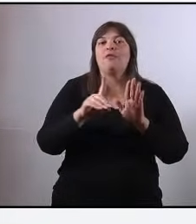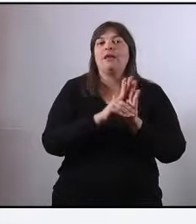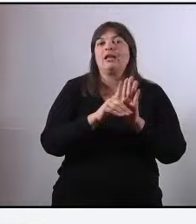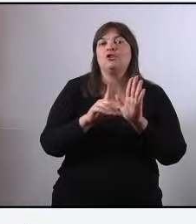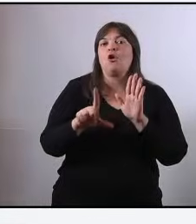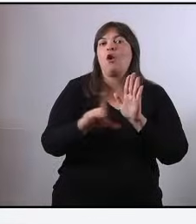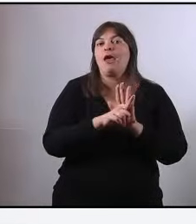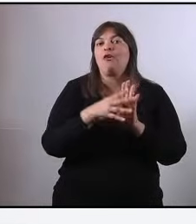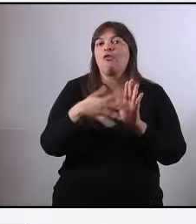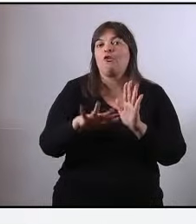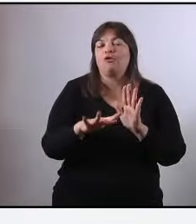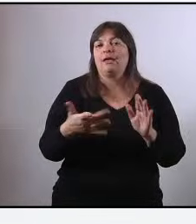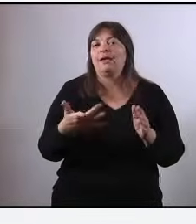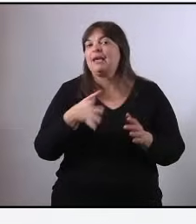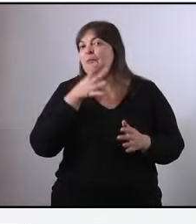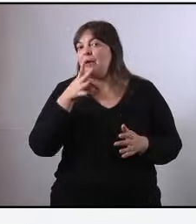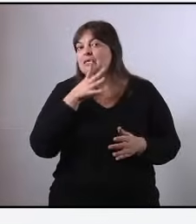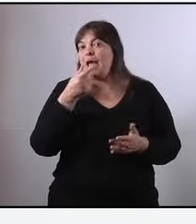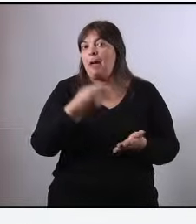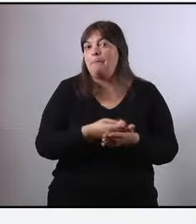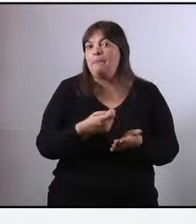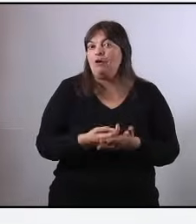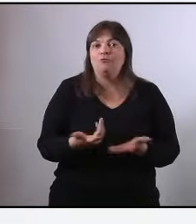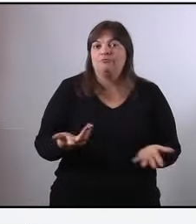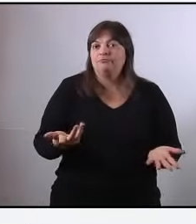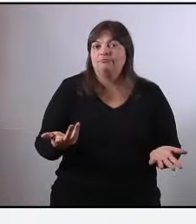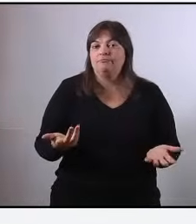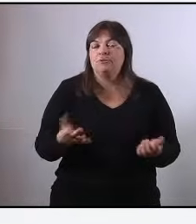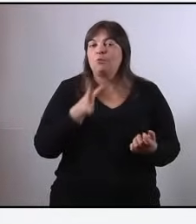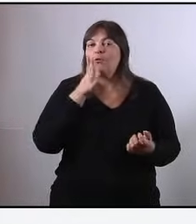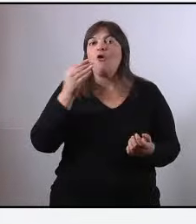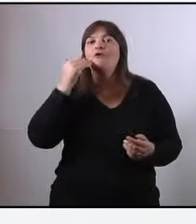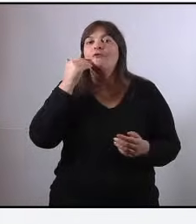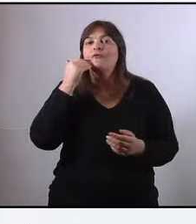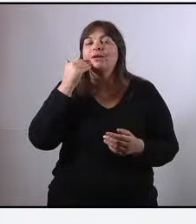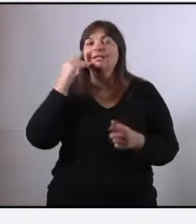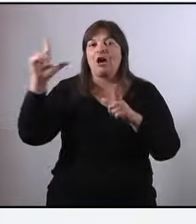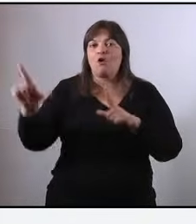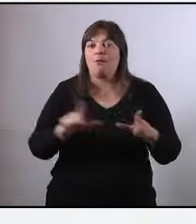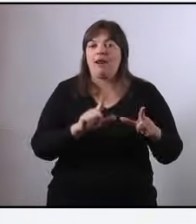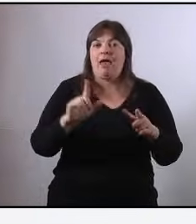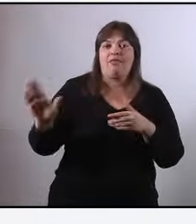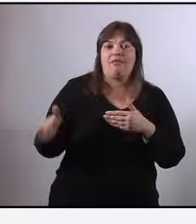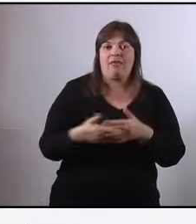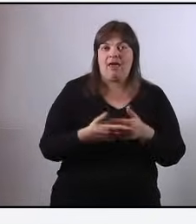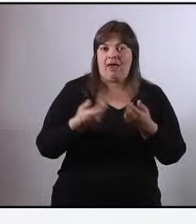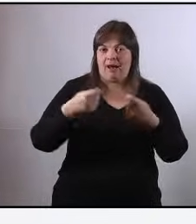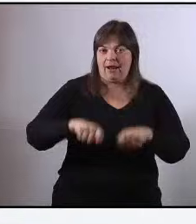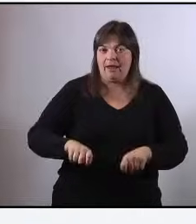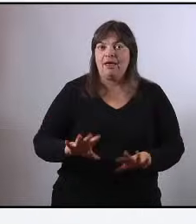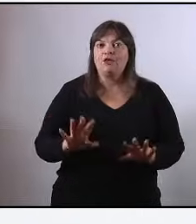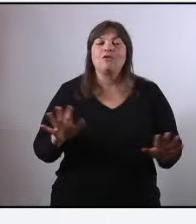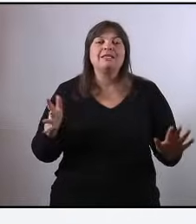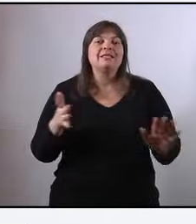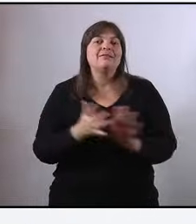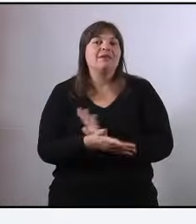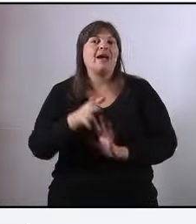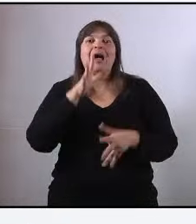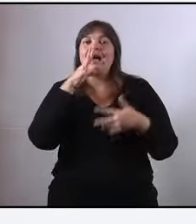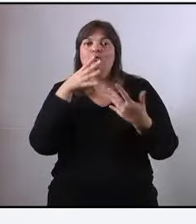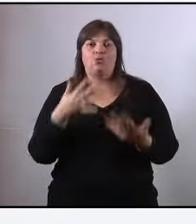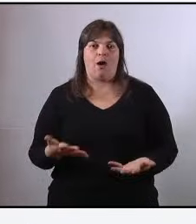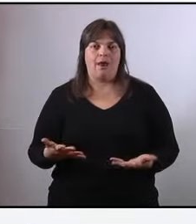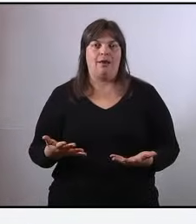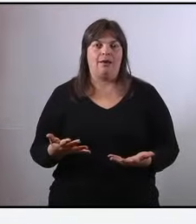¿Decae ese pago? Ustedes saben que además hay unas fechas de cierre de nómina y que esto supone una actualización